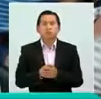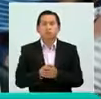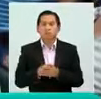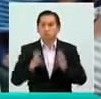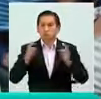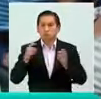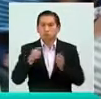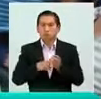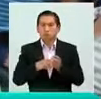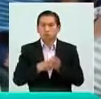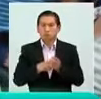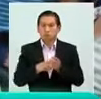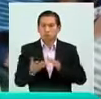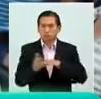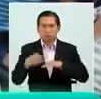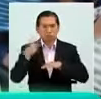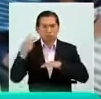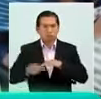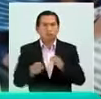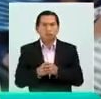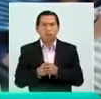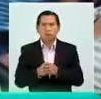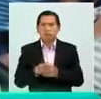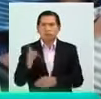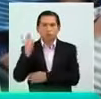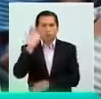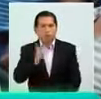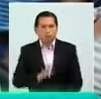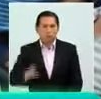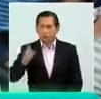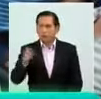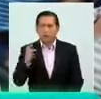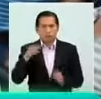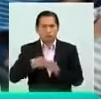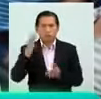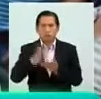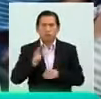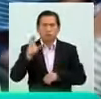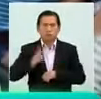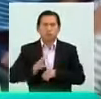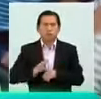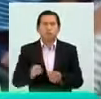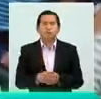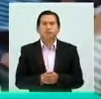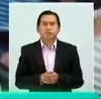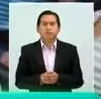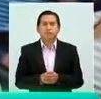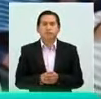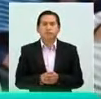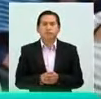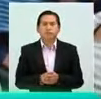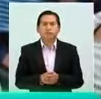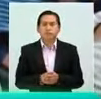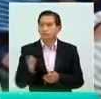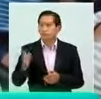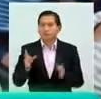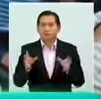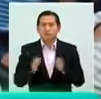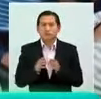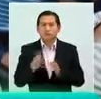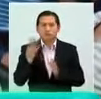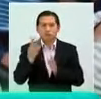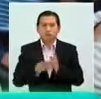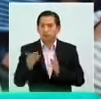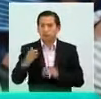título de caso de golpe de Estado, todo el país ingresará en un paro cívico. Más de 4 horas duró la reunión nacional de los